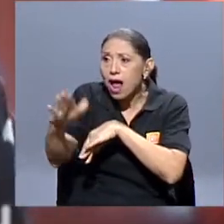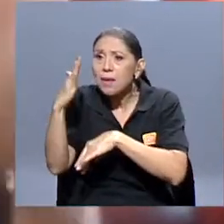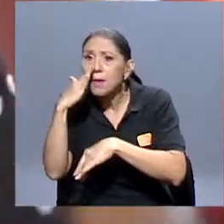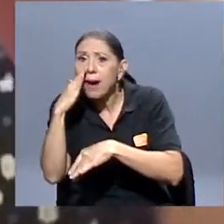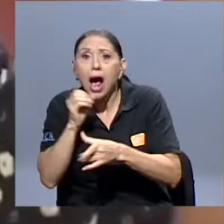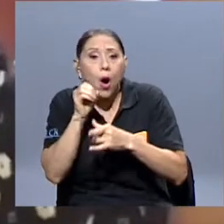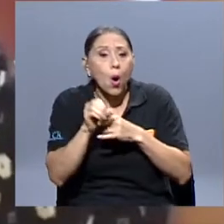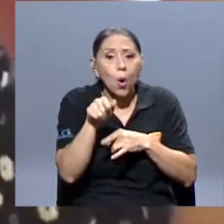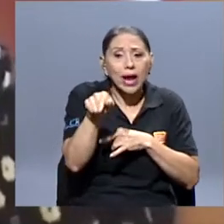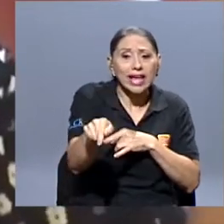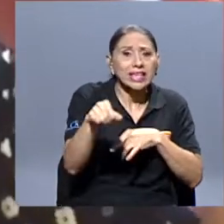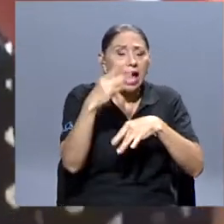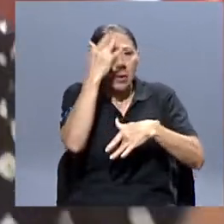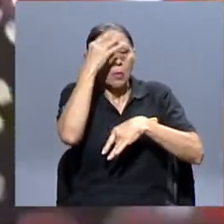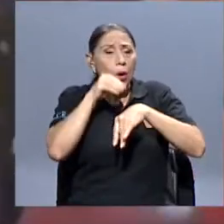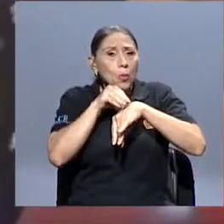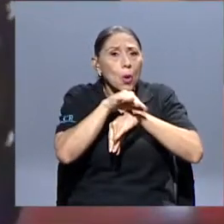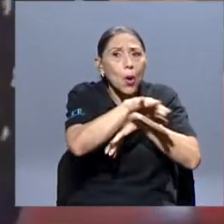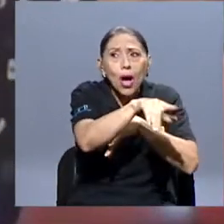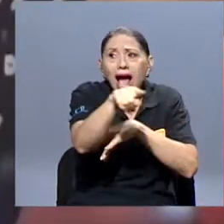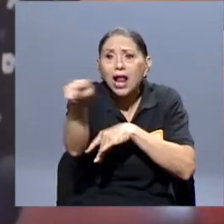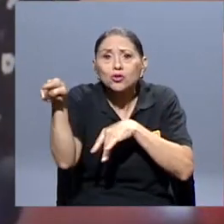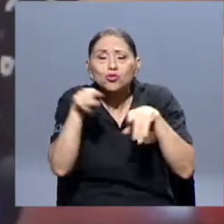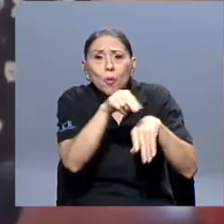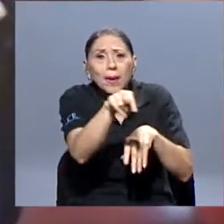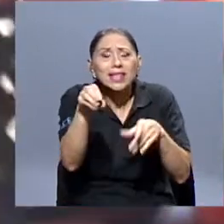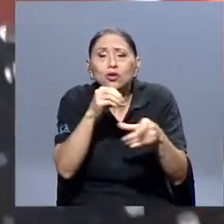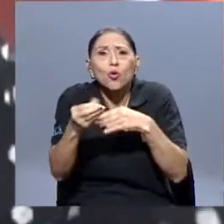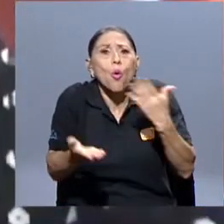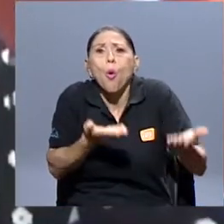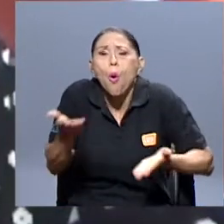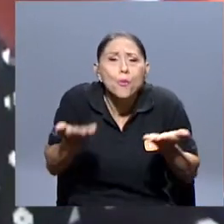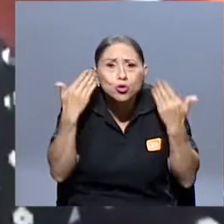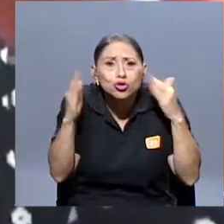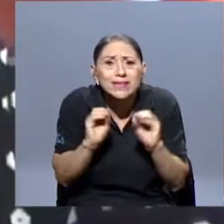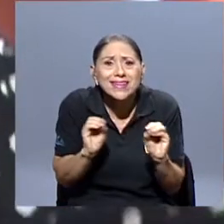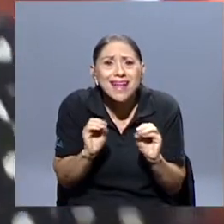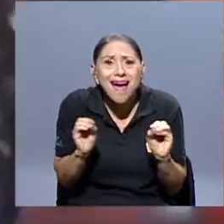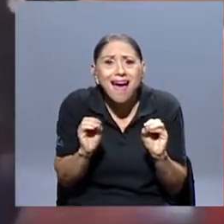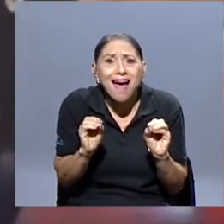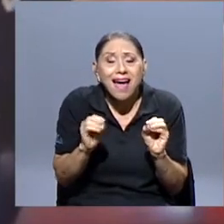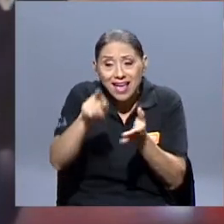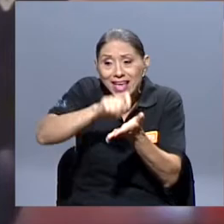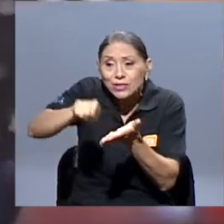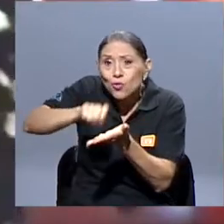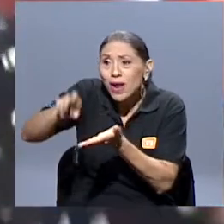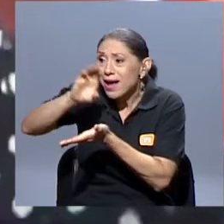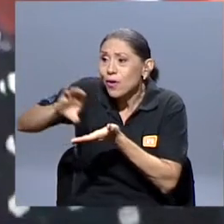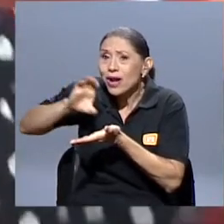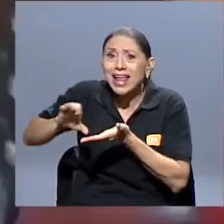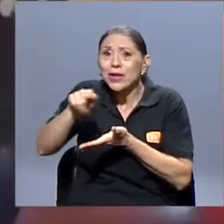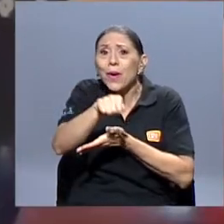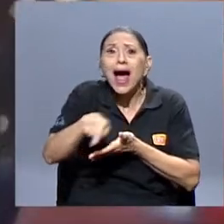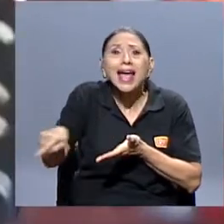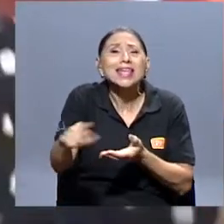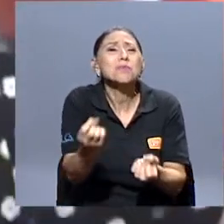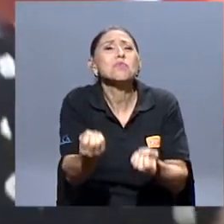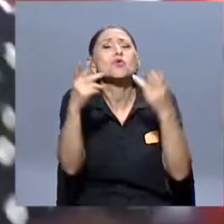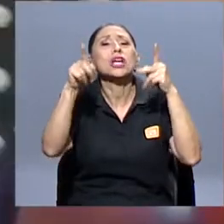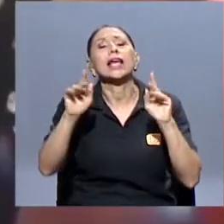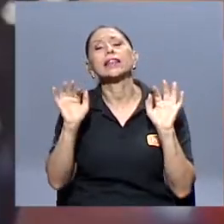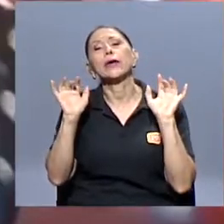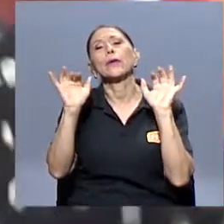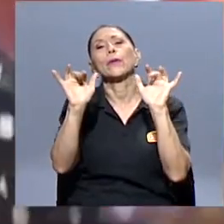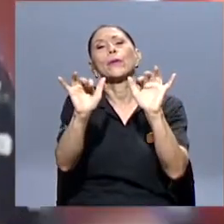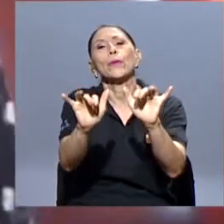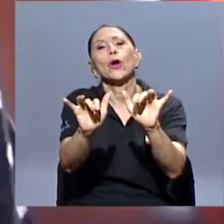posibilidad muy sí. alta porque el colegio es un centro donde se junta mucha gente y se retorna a sus hogares. Se junta mucha gente, retorna. Se juntan,